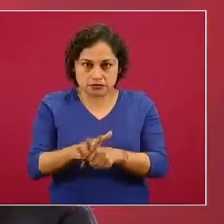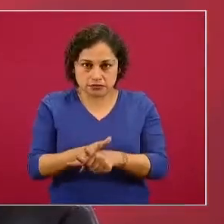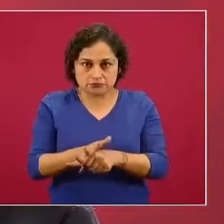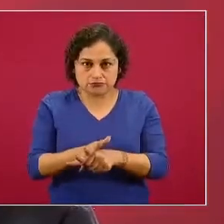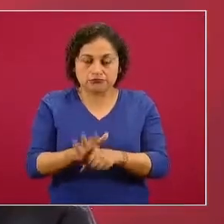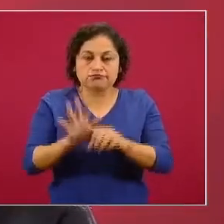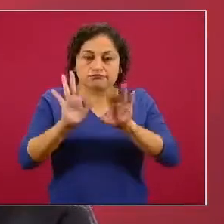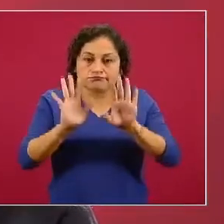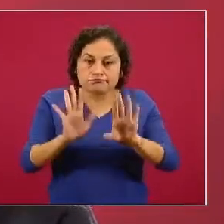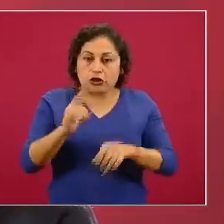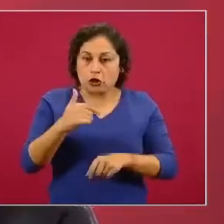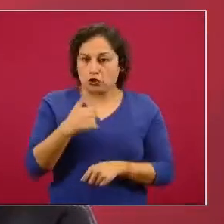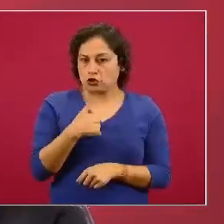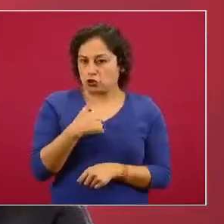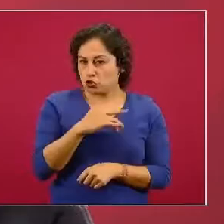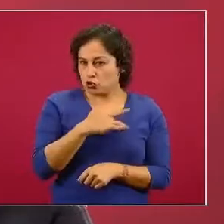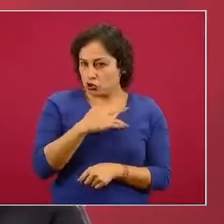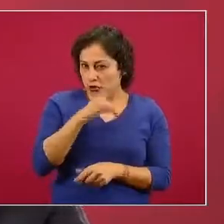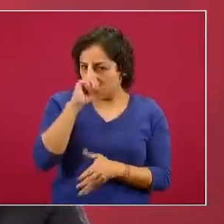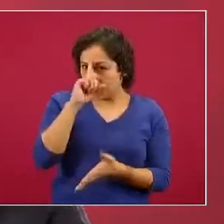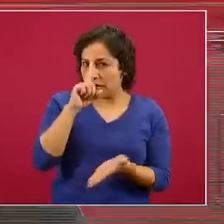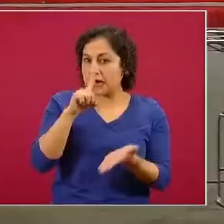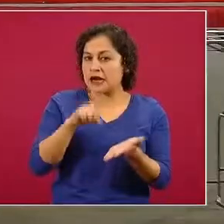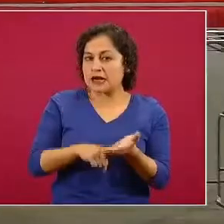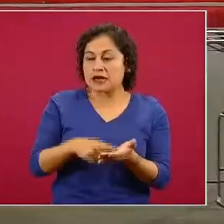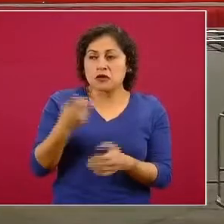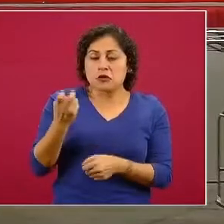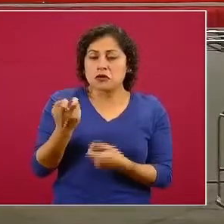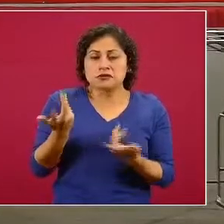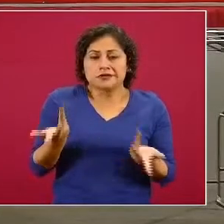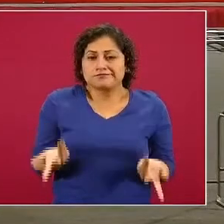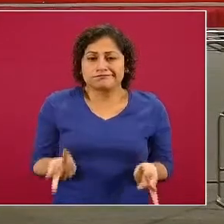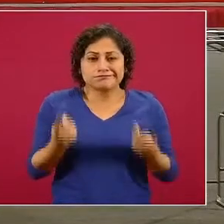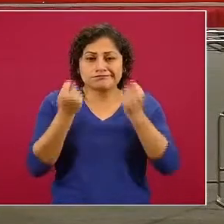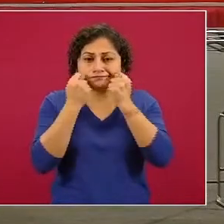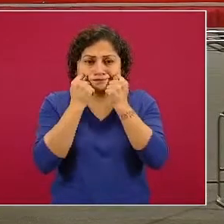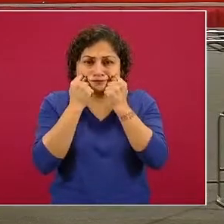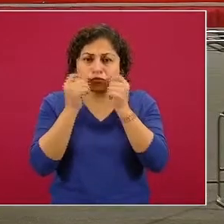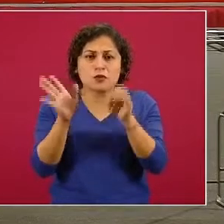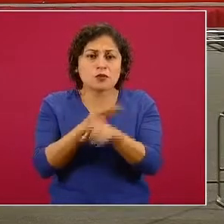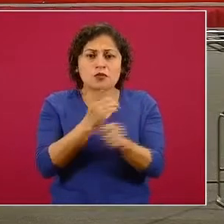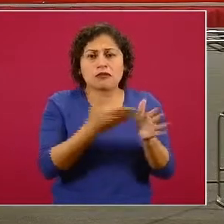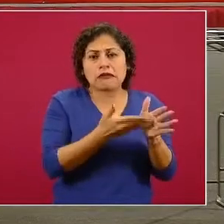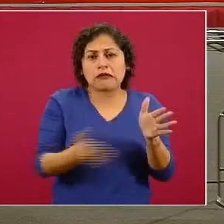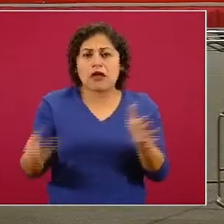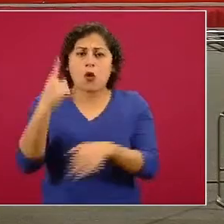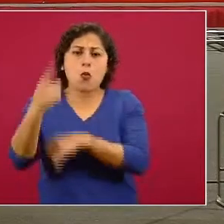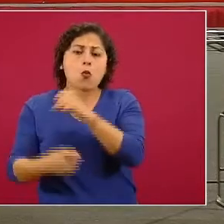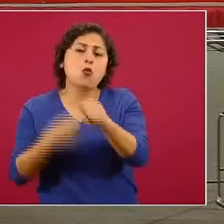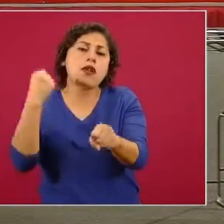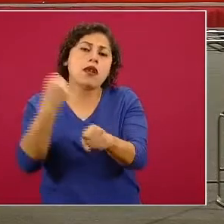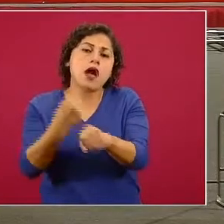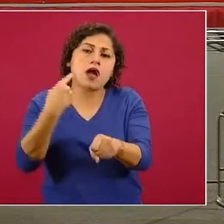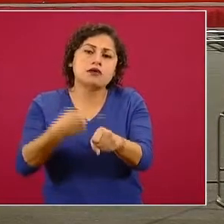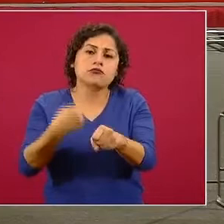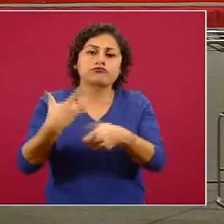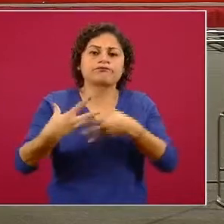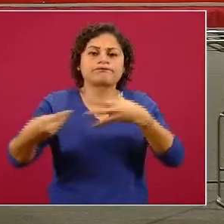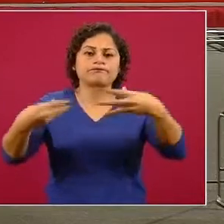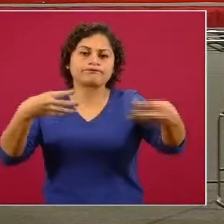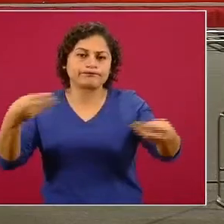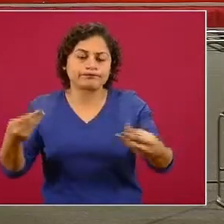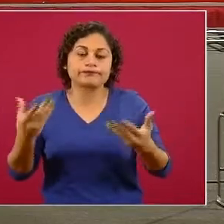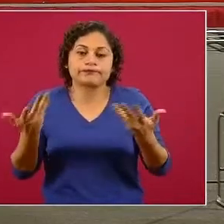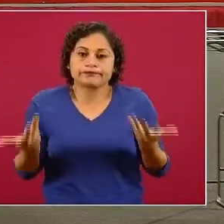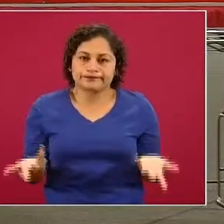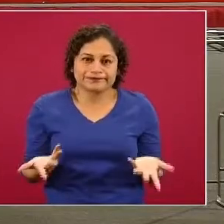Considero que en este momento sería relativamente intrascendente. La epidemia lleva ya casi un año y la dinámica